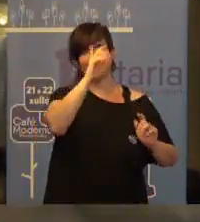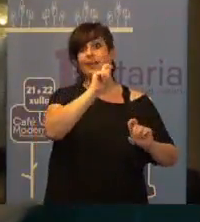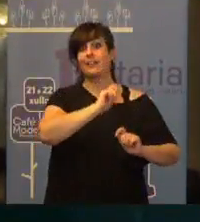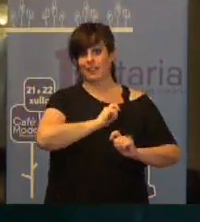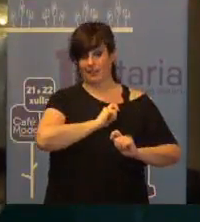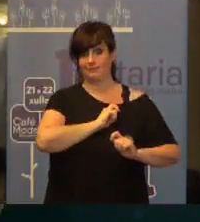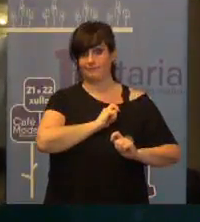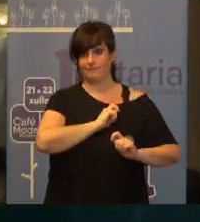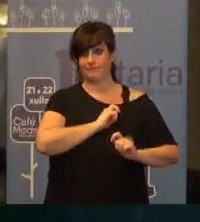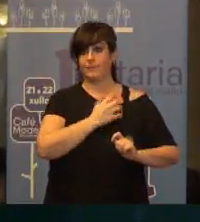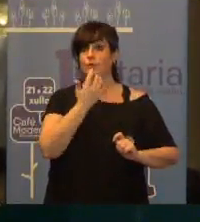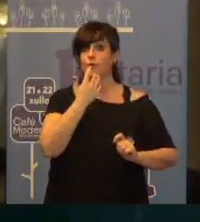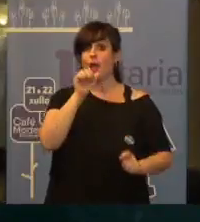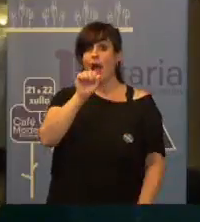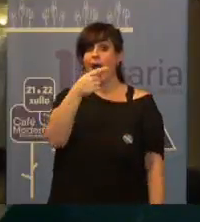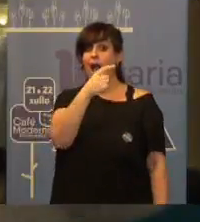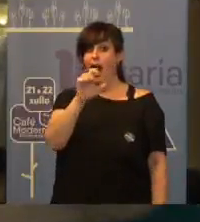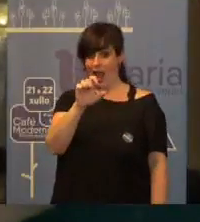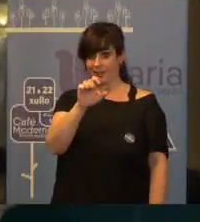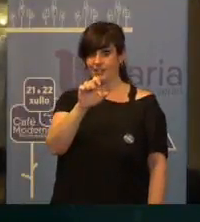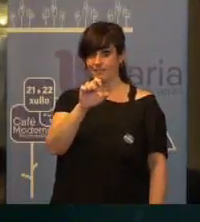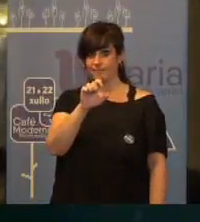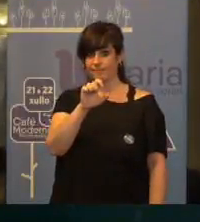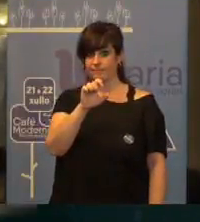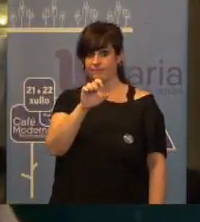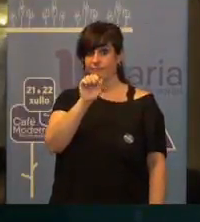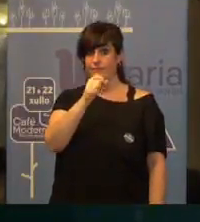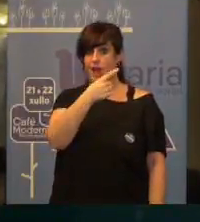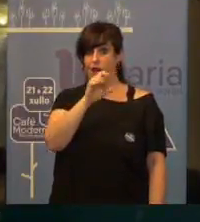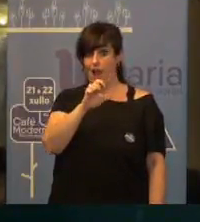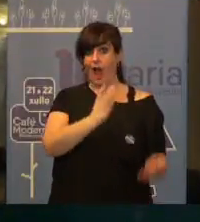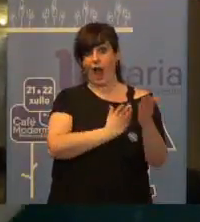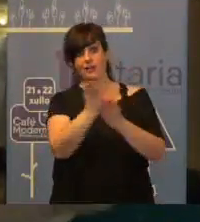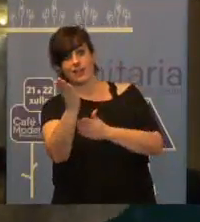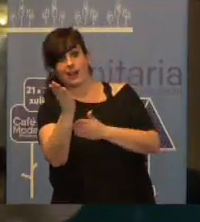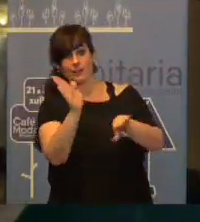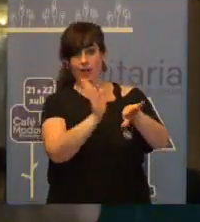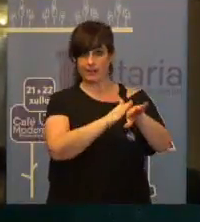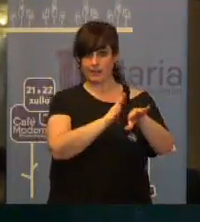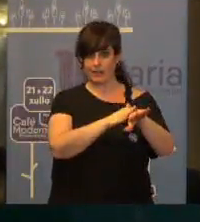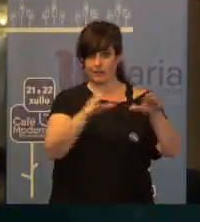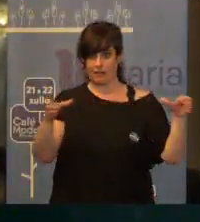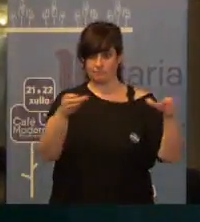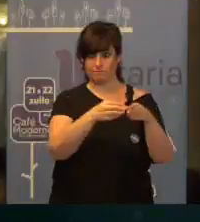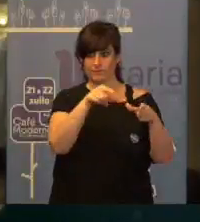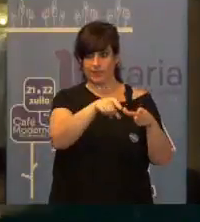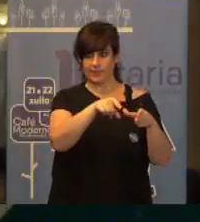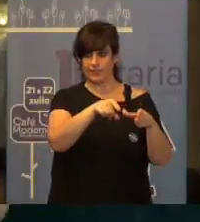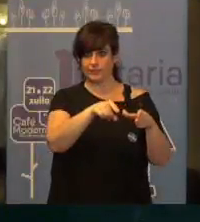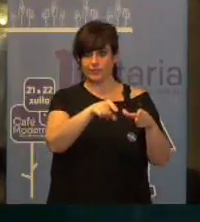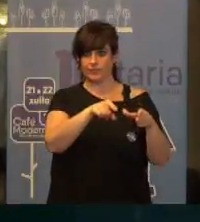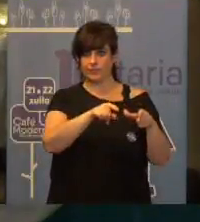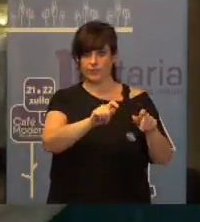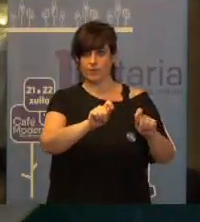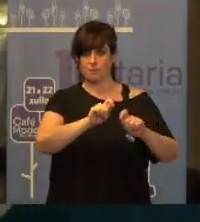por exemplo, con Ague, que con Ague foi unha subida,